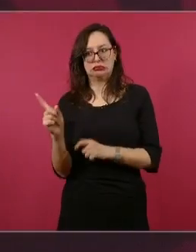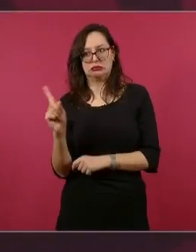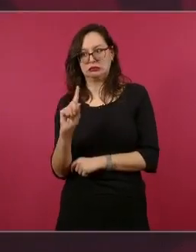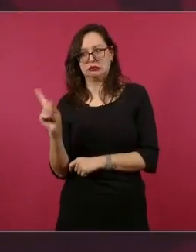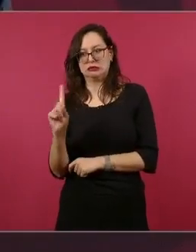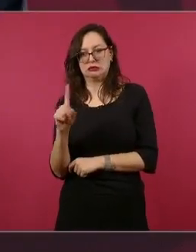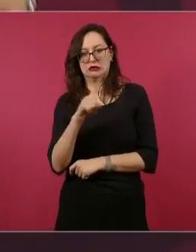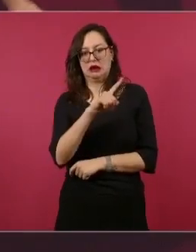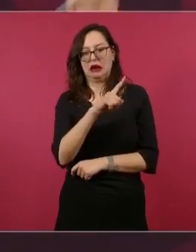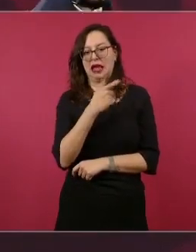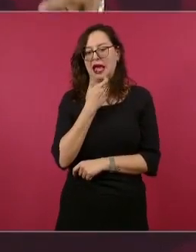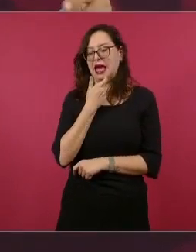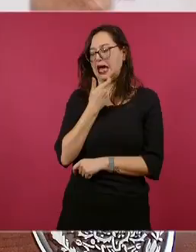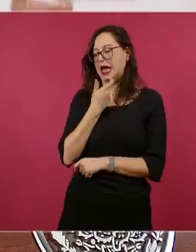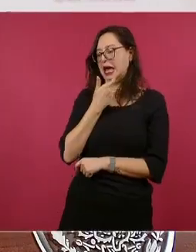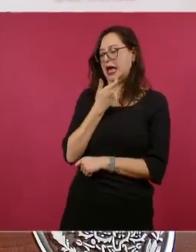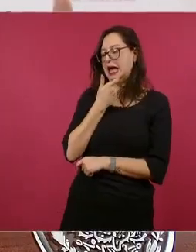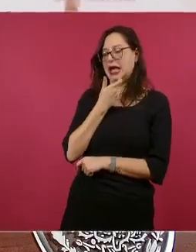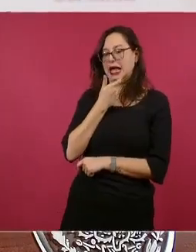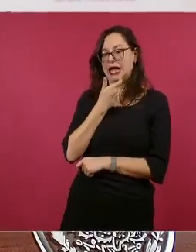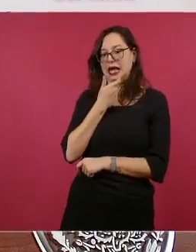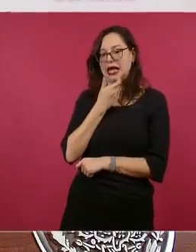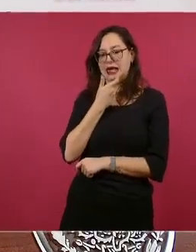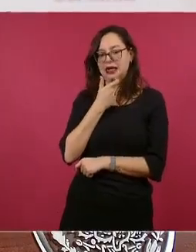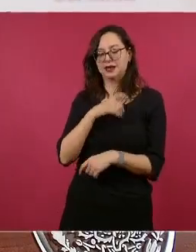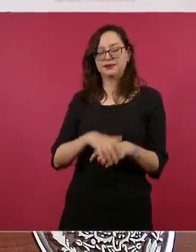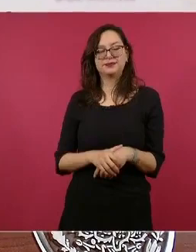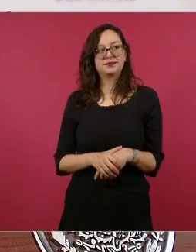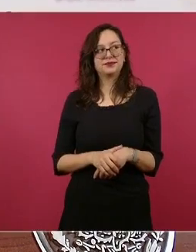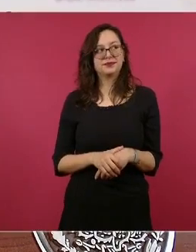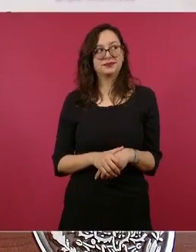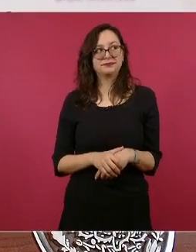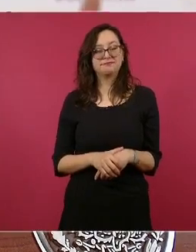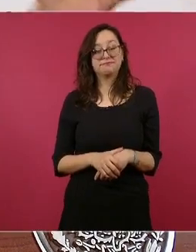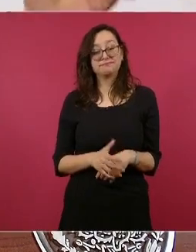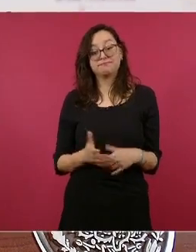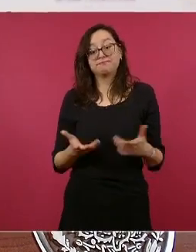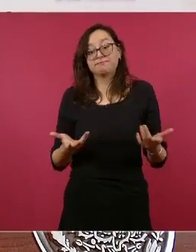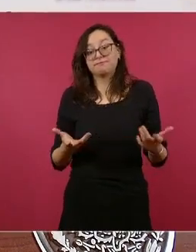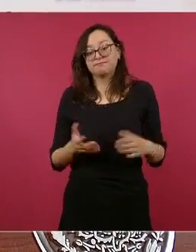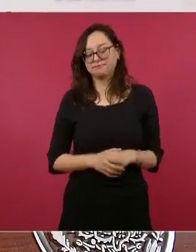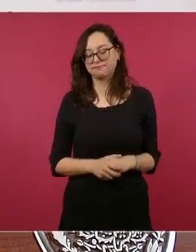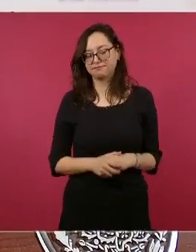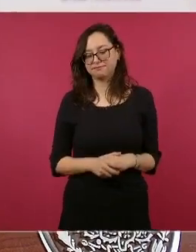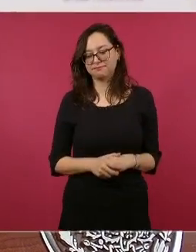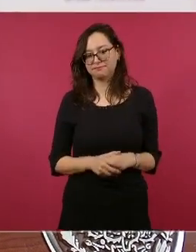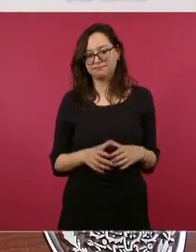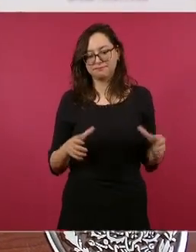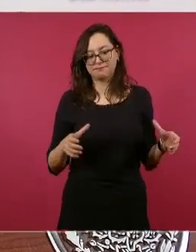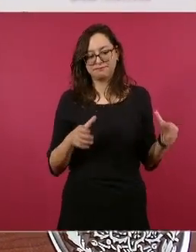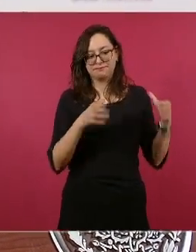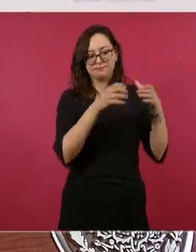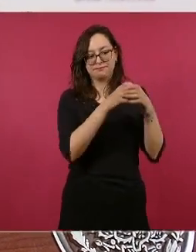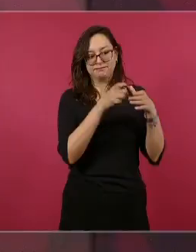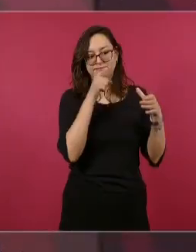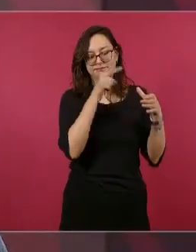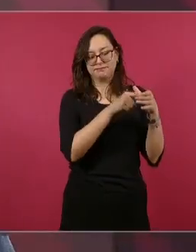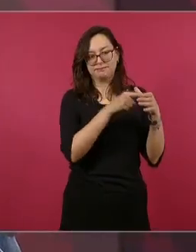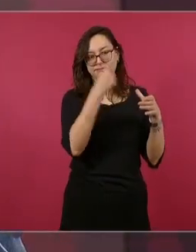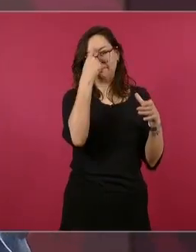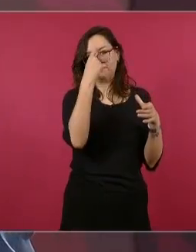si nos vamos a lo filosófico son partidarios de la ley del talión